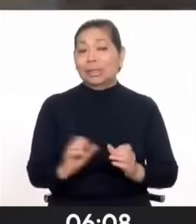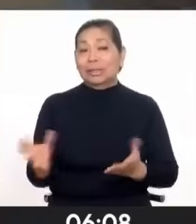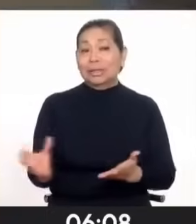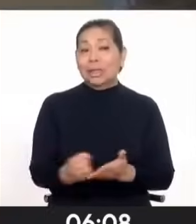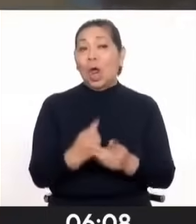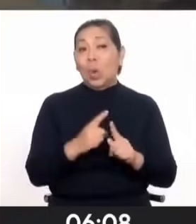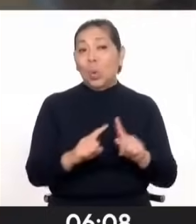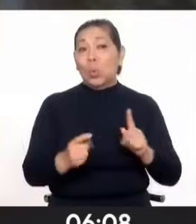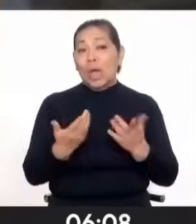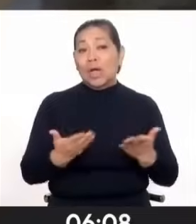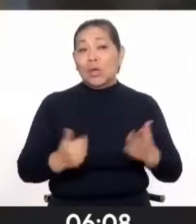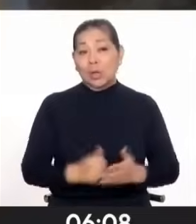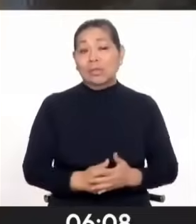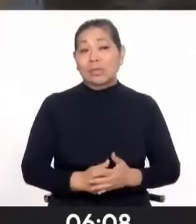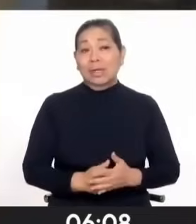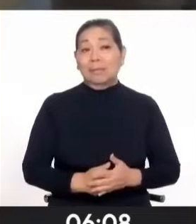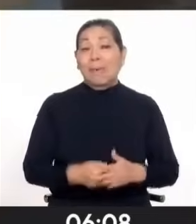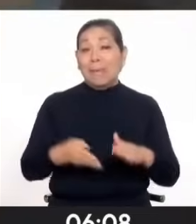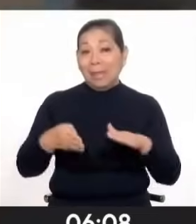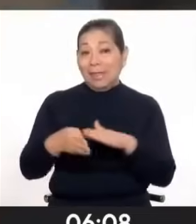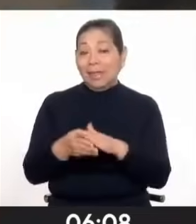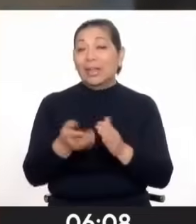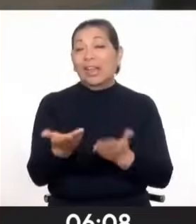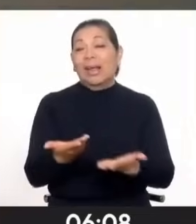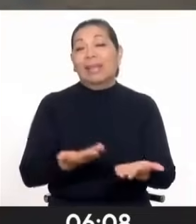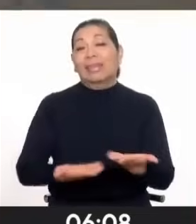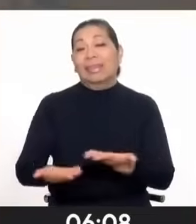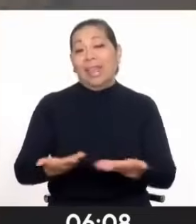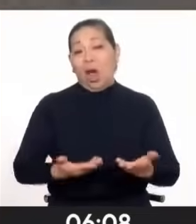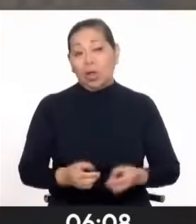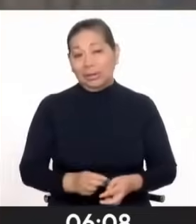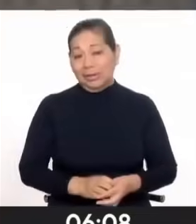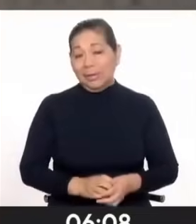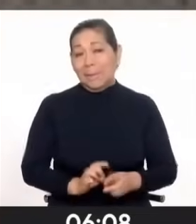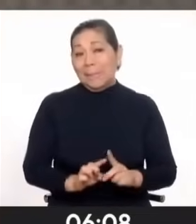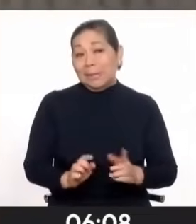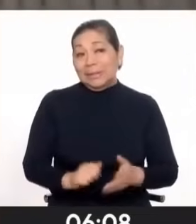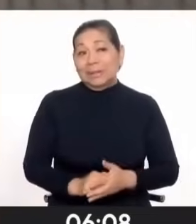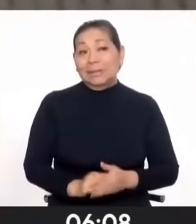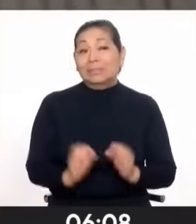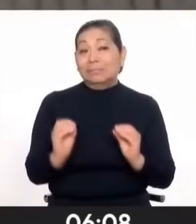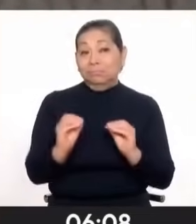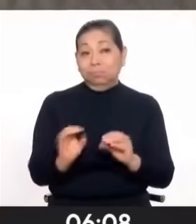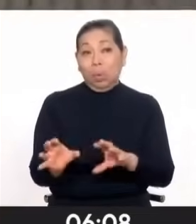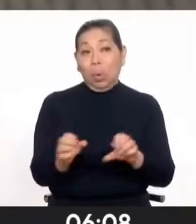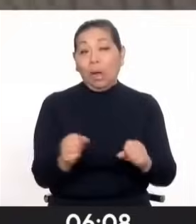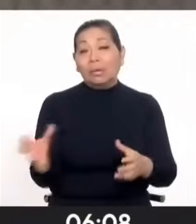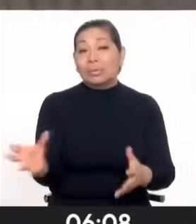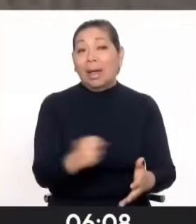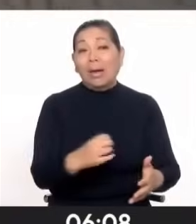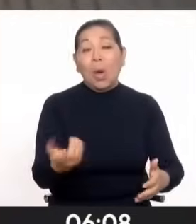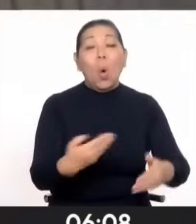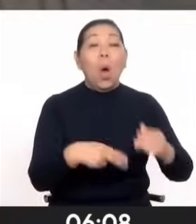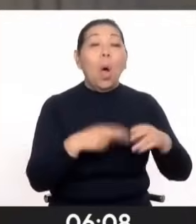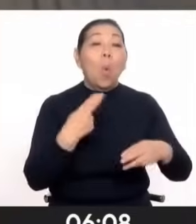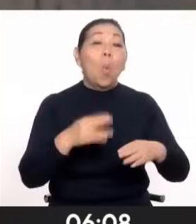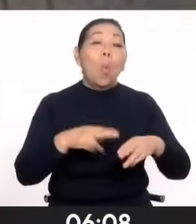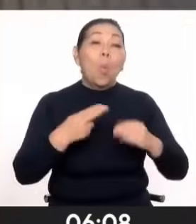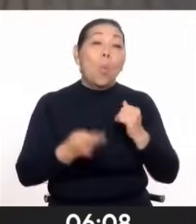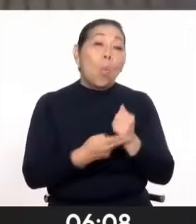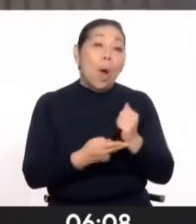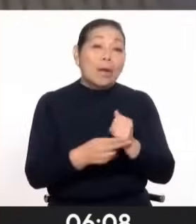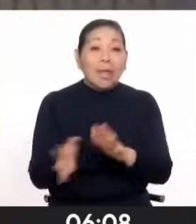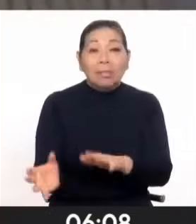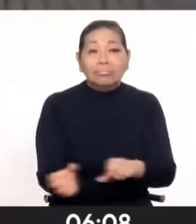rescatar algunas cosas de valor que tenían dentro de su negocio para luego ponerlos a buen recaudo y recuperar algo al menos de lo